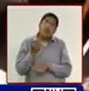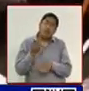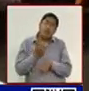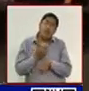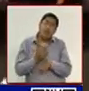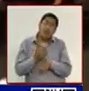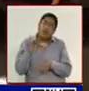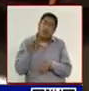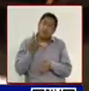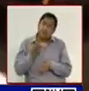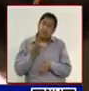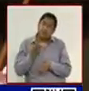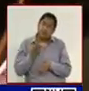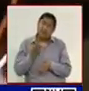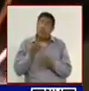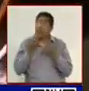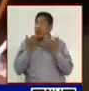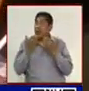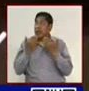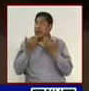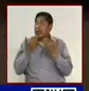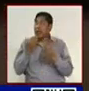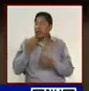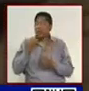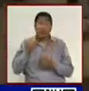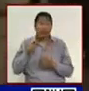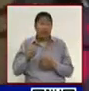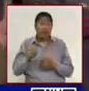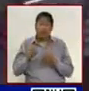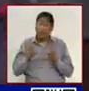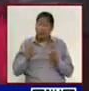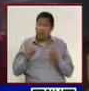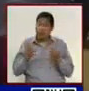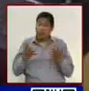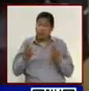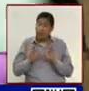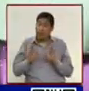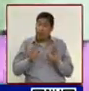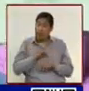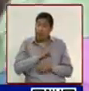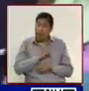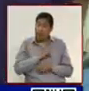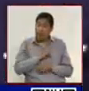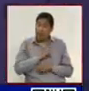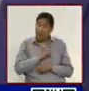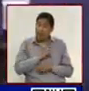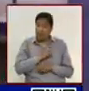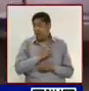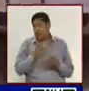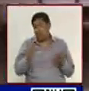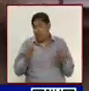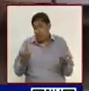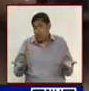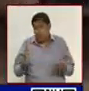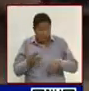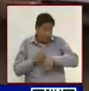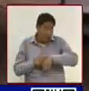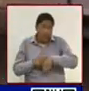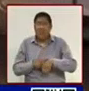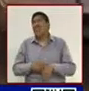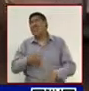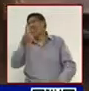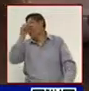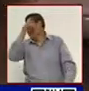momento la trancadera. Muy bien, gracias. Mira, me decías. No hay ni una gente de parada. Por supuesto que no, a esta hora no.